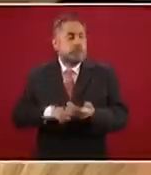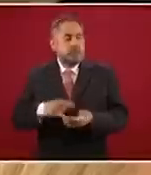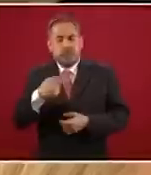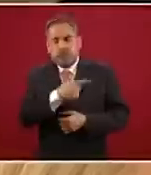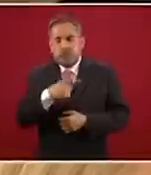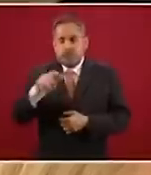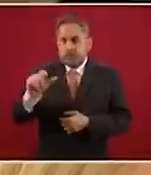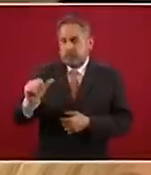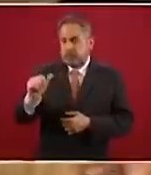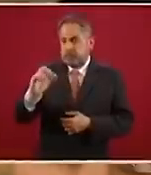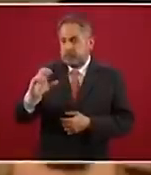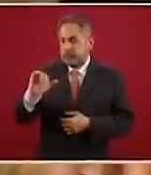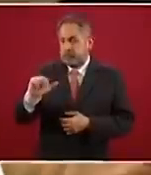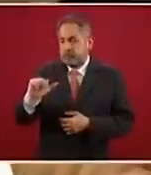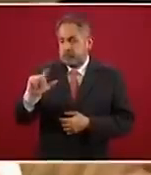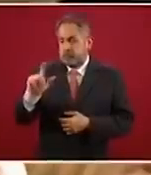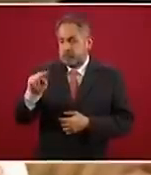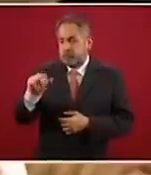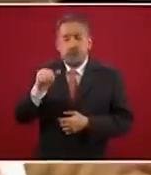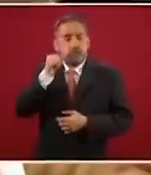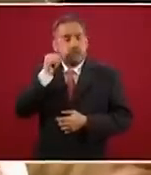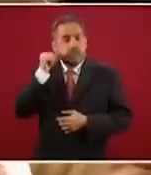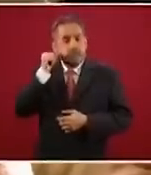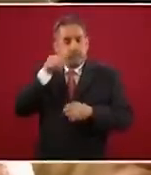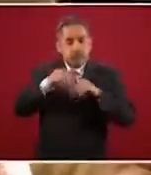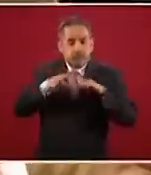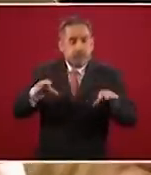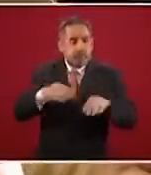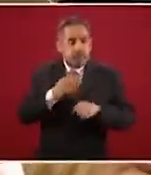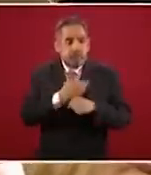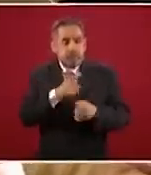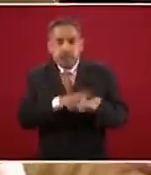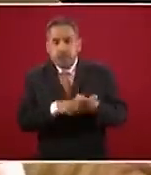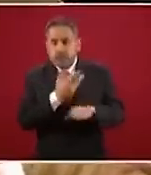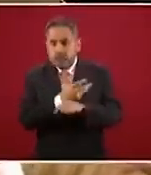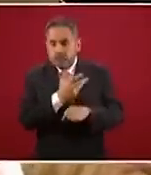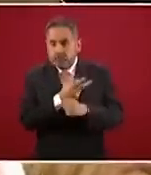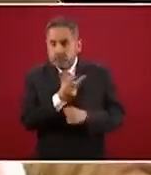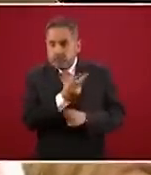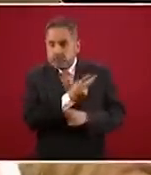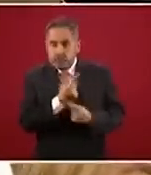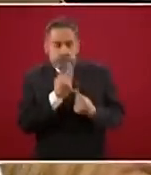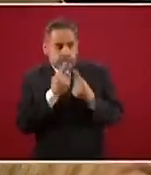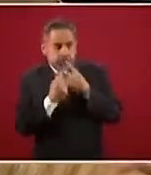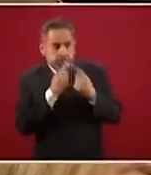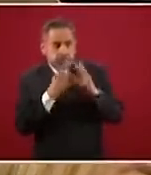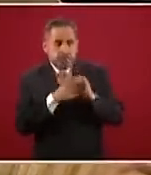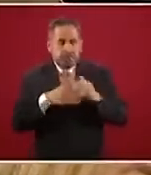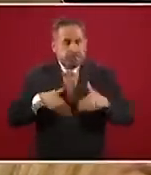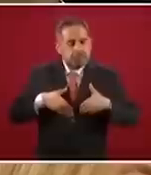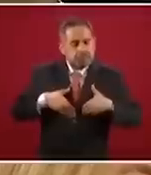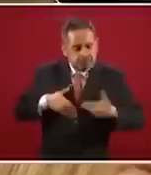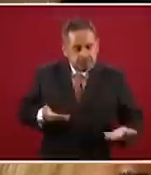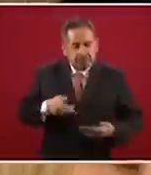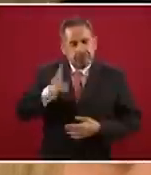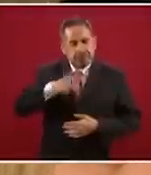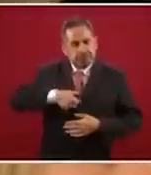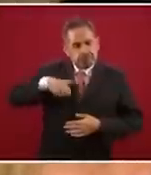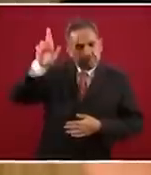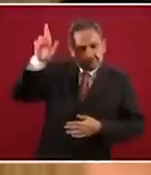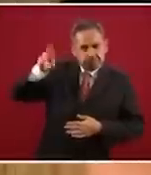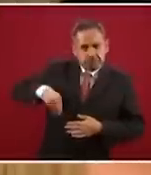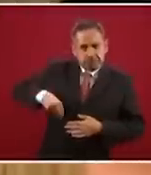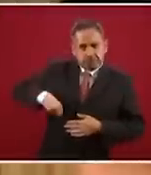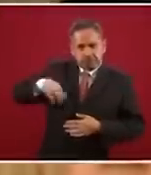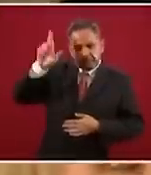Luna. El día de ayer se dio a conocer que está en negociaciones en Estados Unidos para declararse culpable. ¿Usted